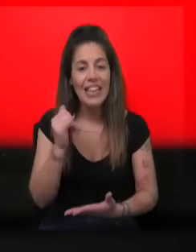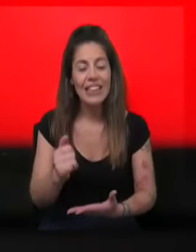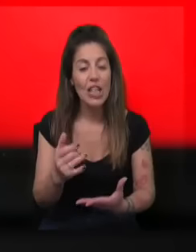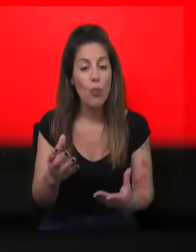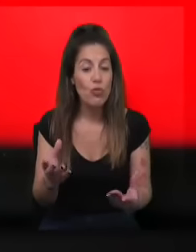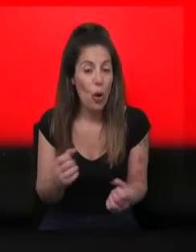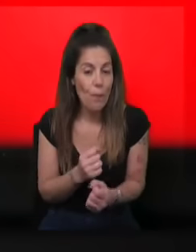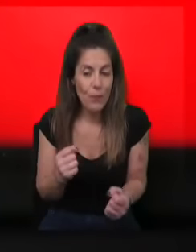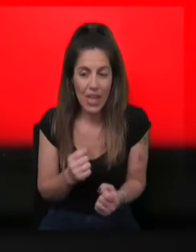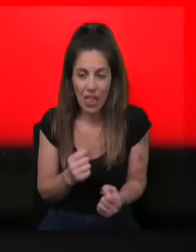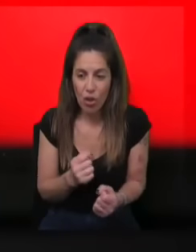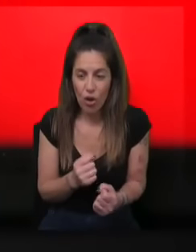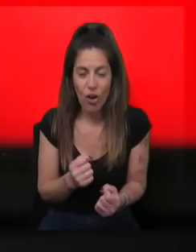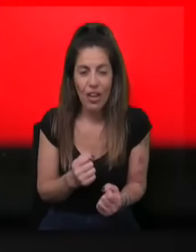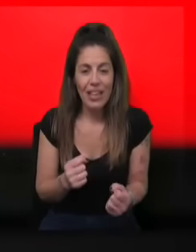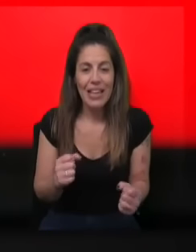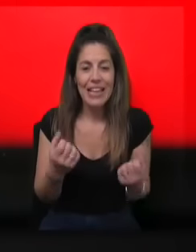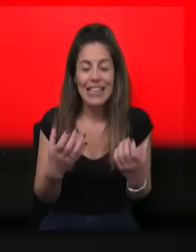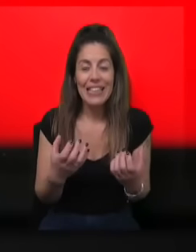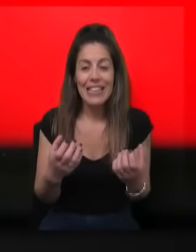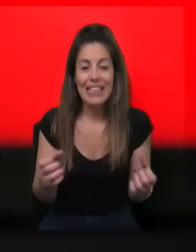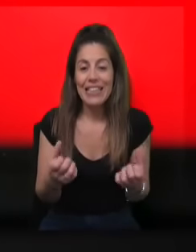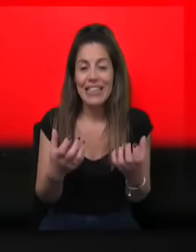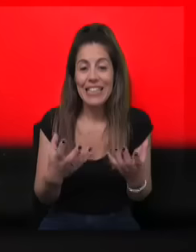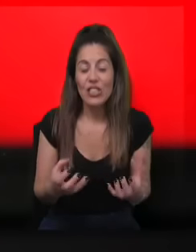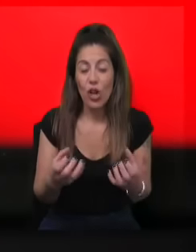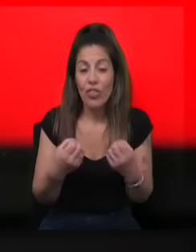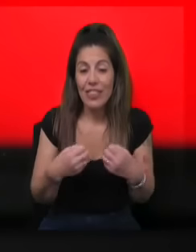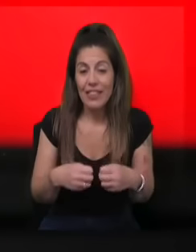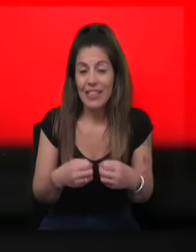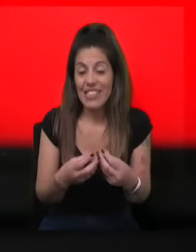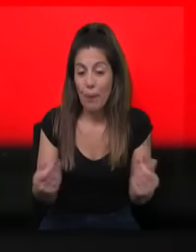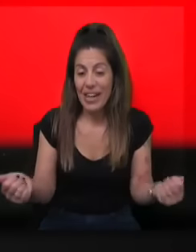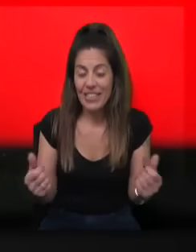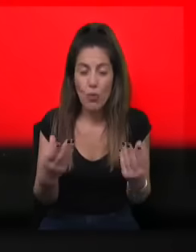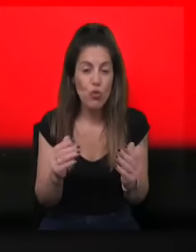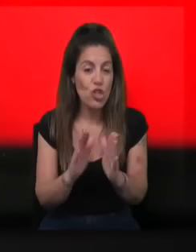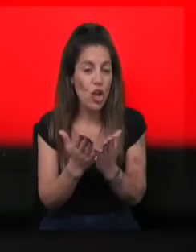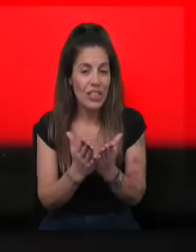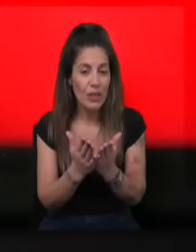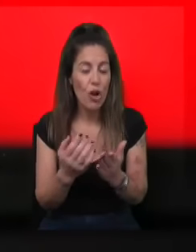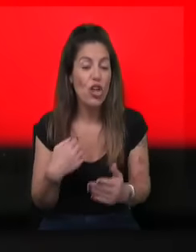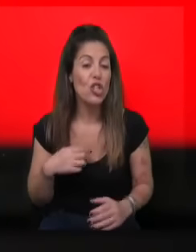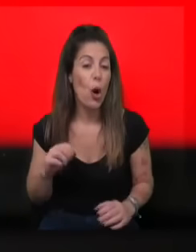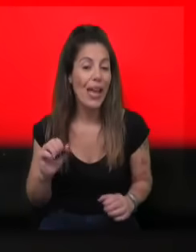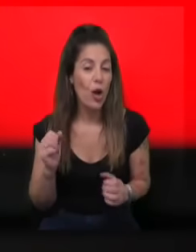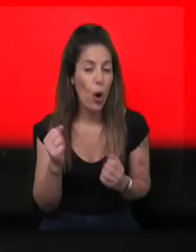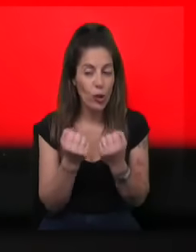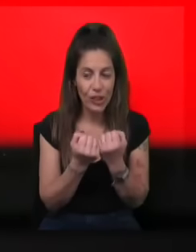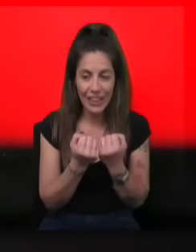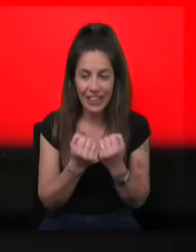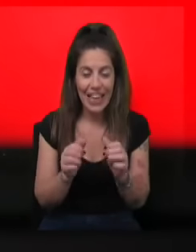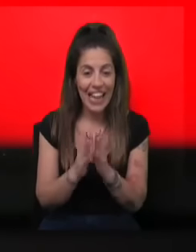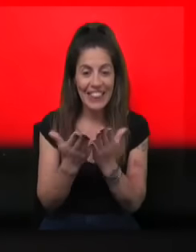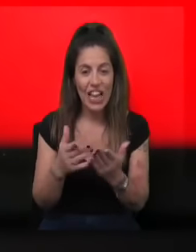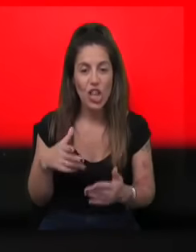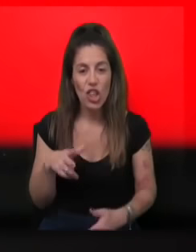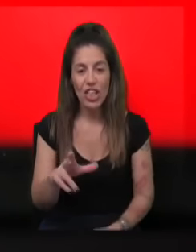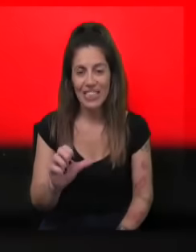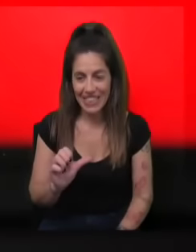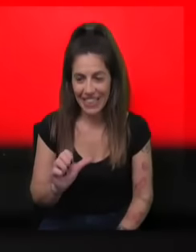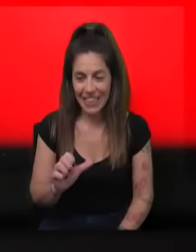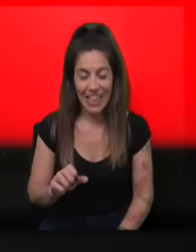miedo y este y entonces se hizo desaparecer un montón de libros y de cosas ahí y yo escondí El Diario del Che que